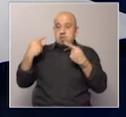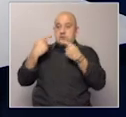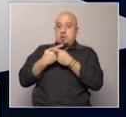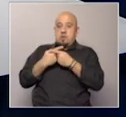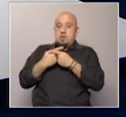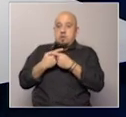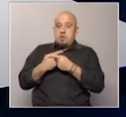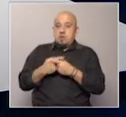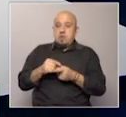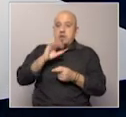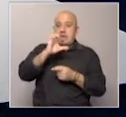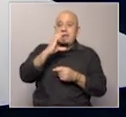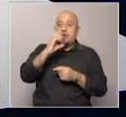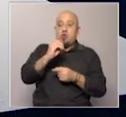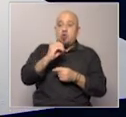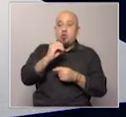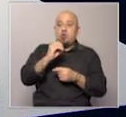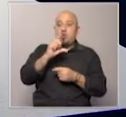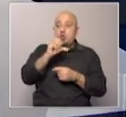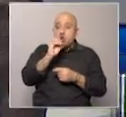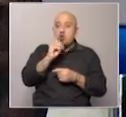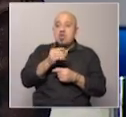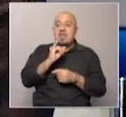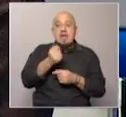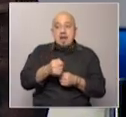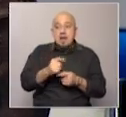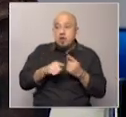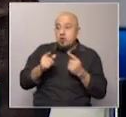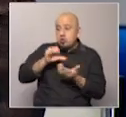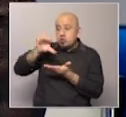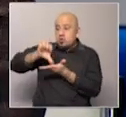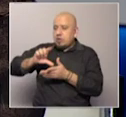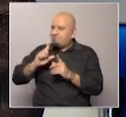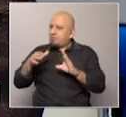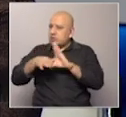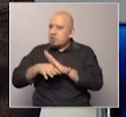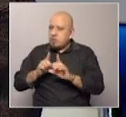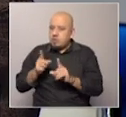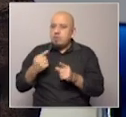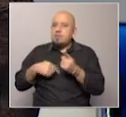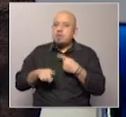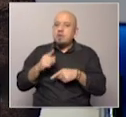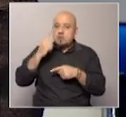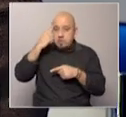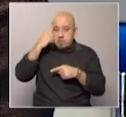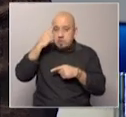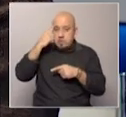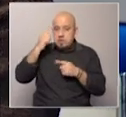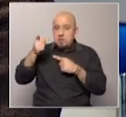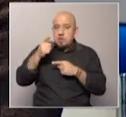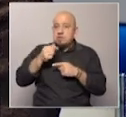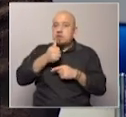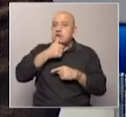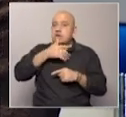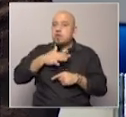marche a la ecología con la ciudad y sin embargo si uno se pone a pensar en la situación inédita para la historia de la